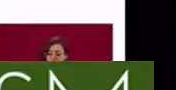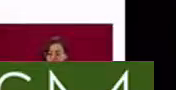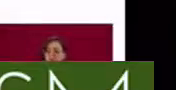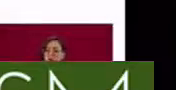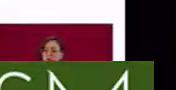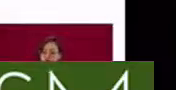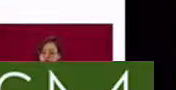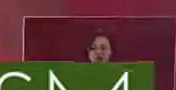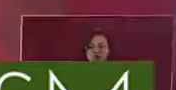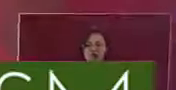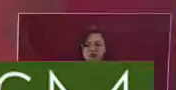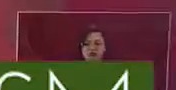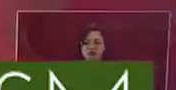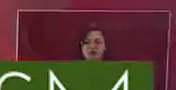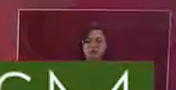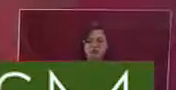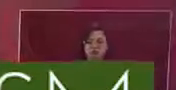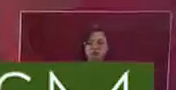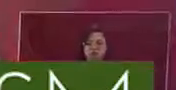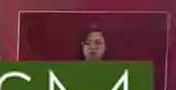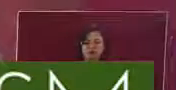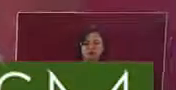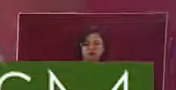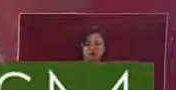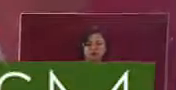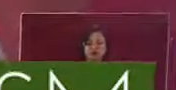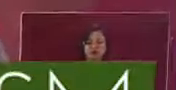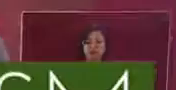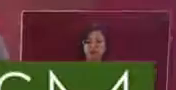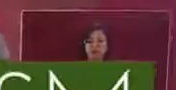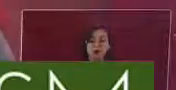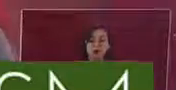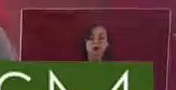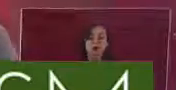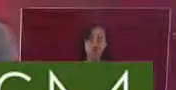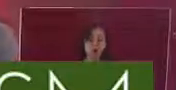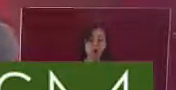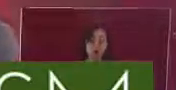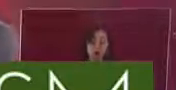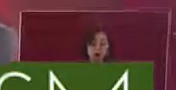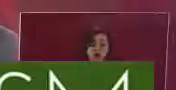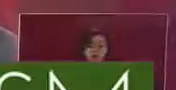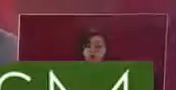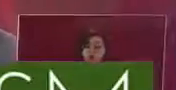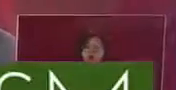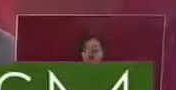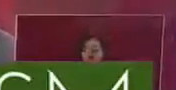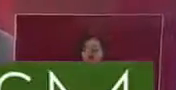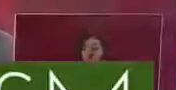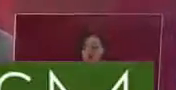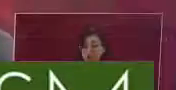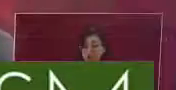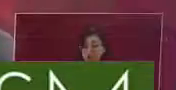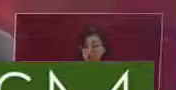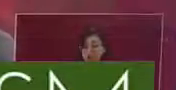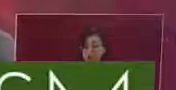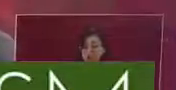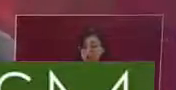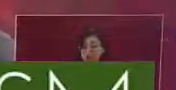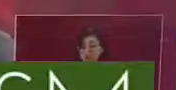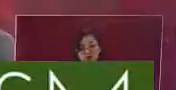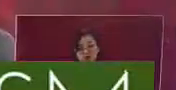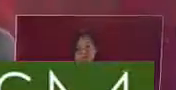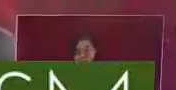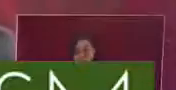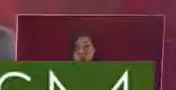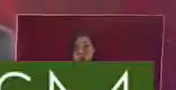decían, pues a lo mejor tú vas a tomar la realidad para allá, yo voy para acá y el otro va hacia atrás, ¿no? Entonces, la verdad es que no ha sido